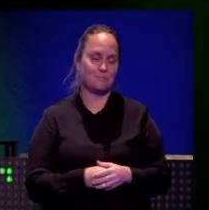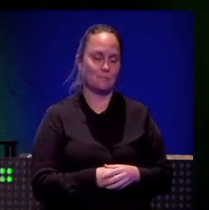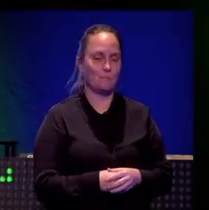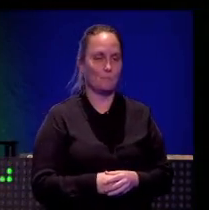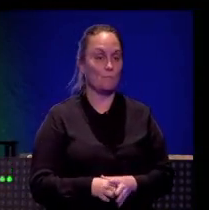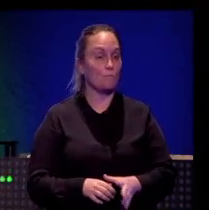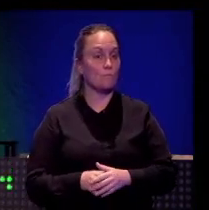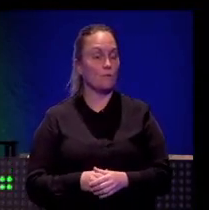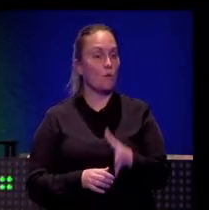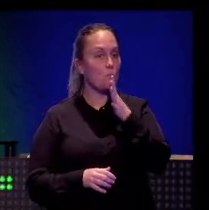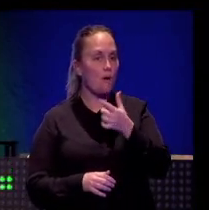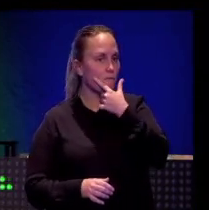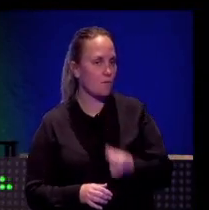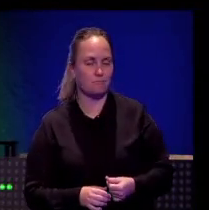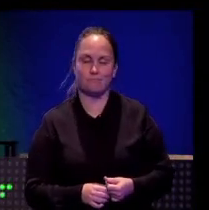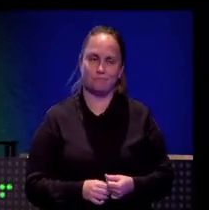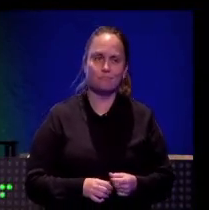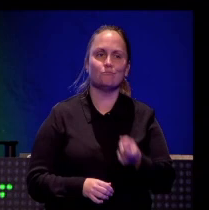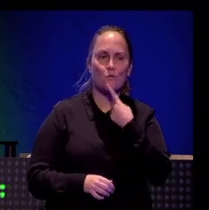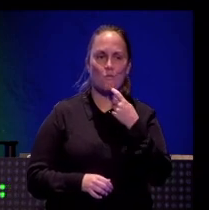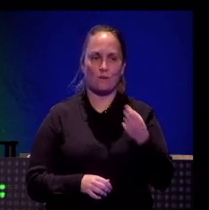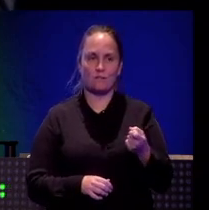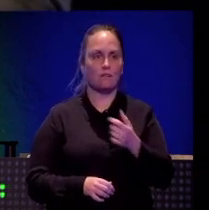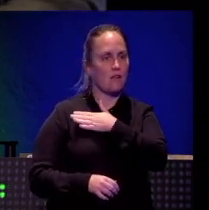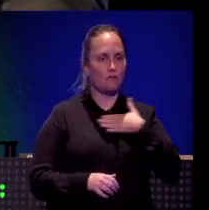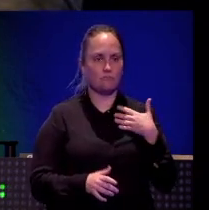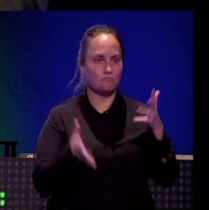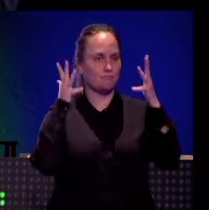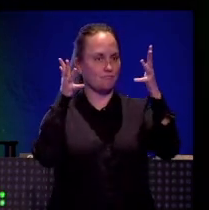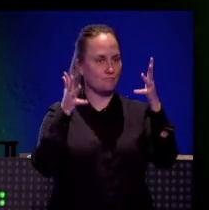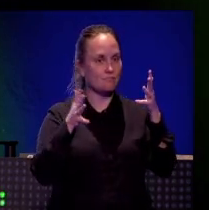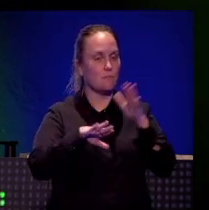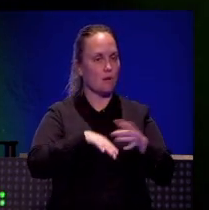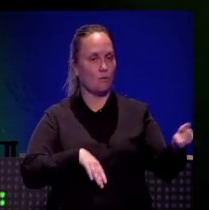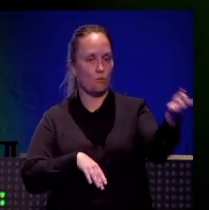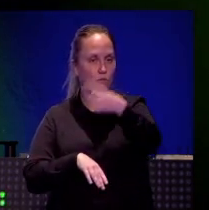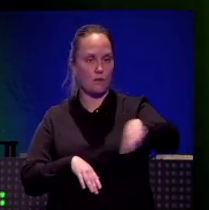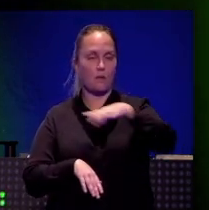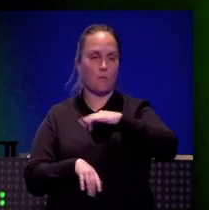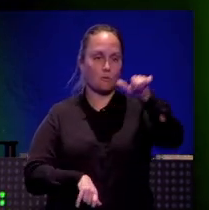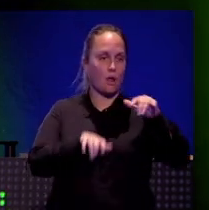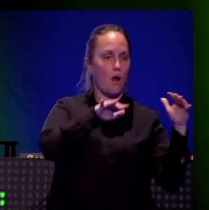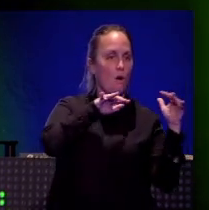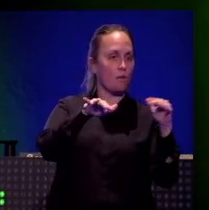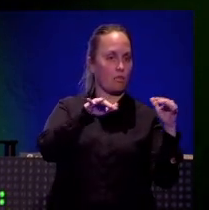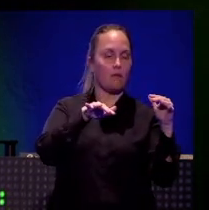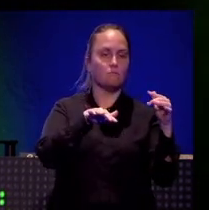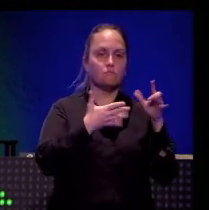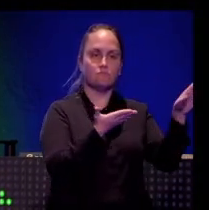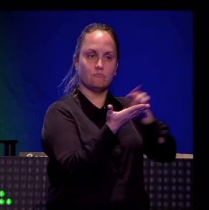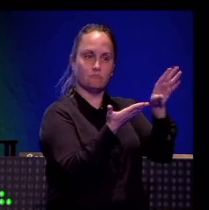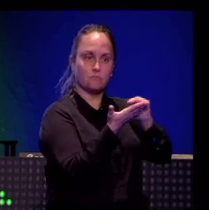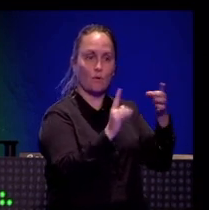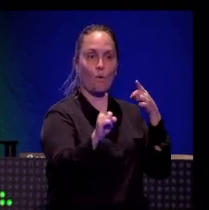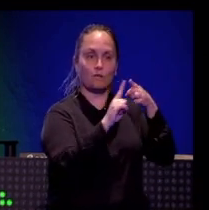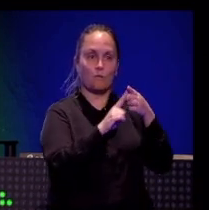porque es muy complicado y quiero dar pues ese tipo también para que vosotros también pueda escuchar a la audiencia y que vuestro podcast pues siga siga creyendo